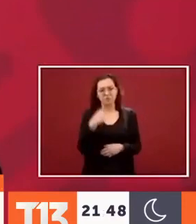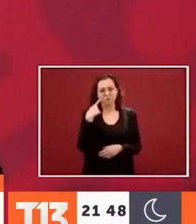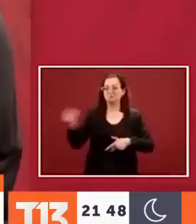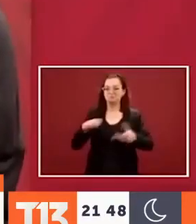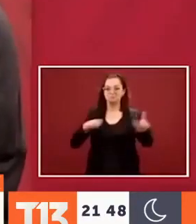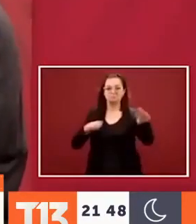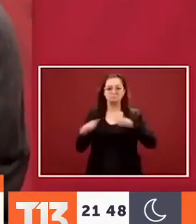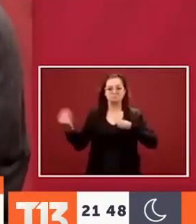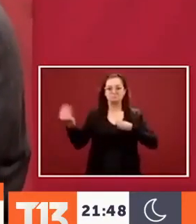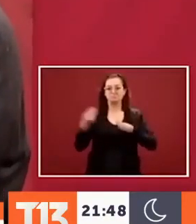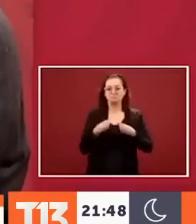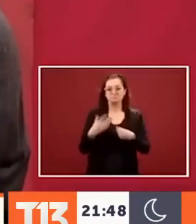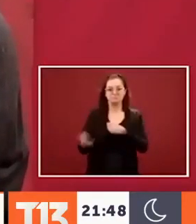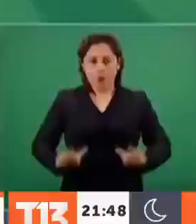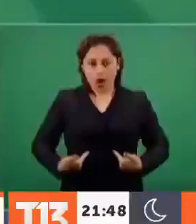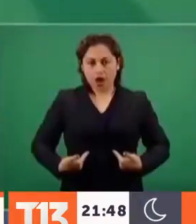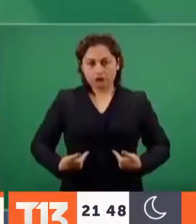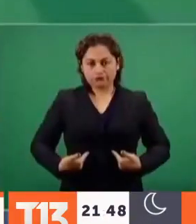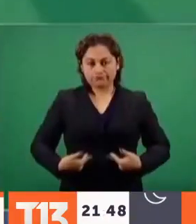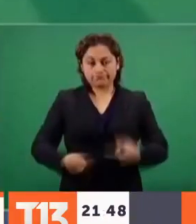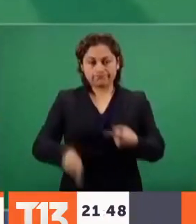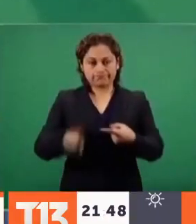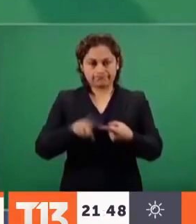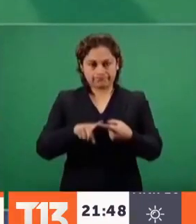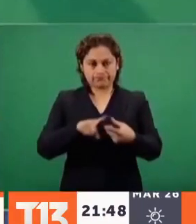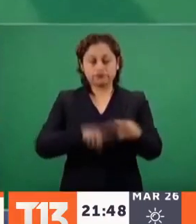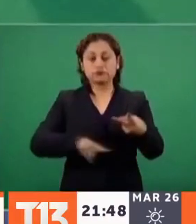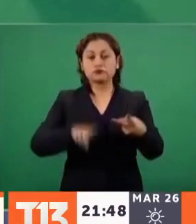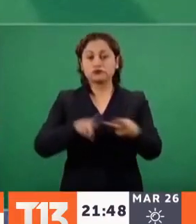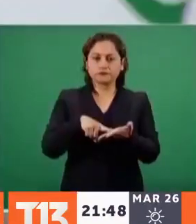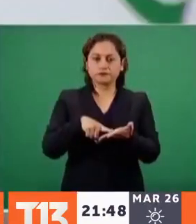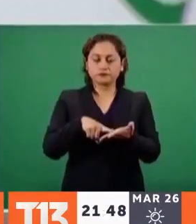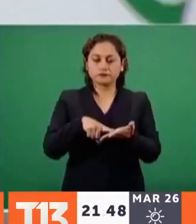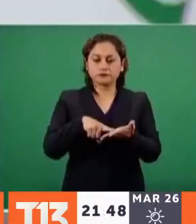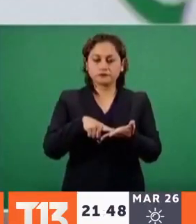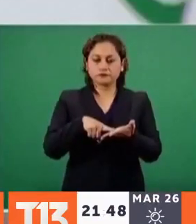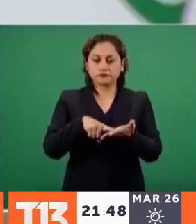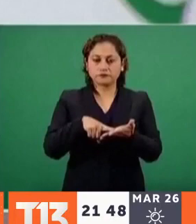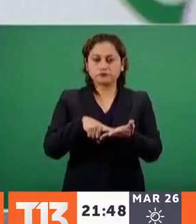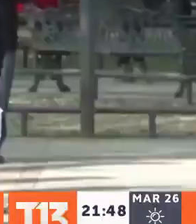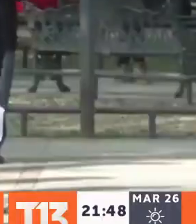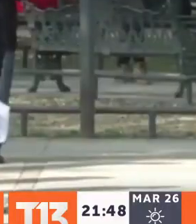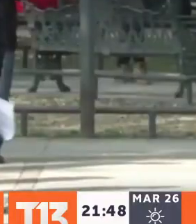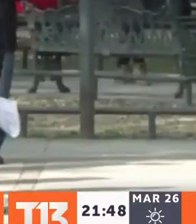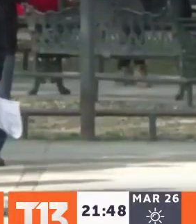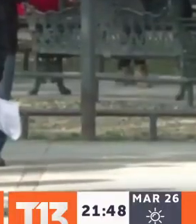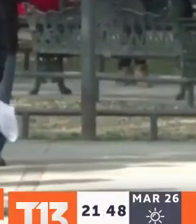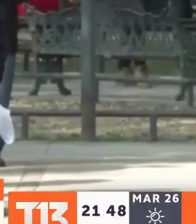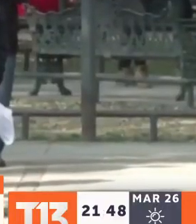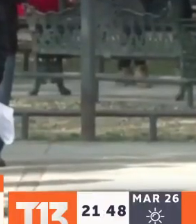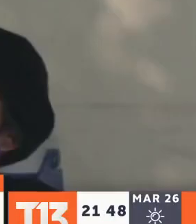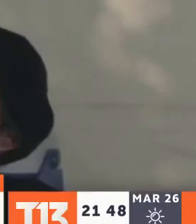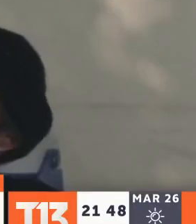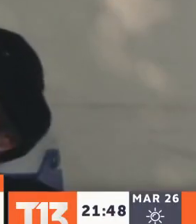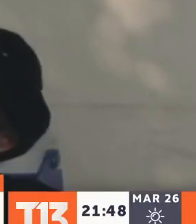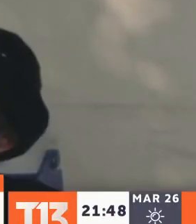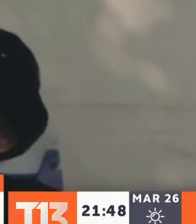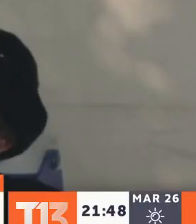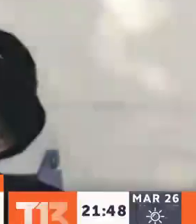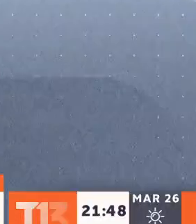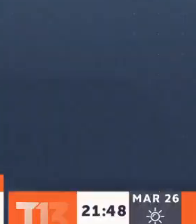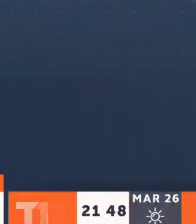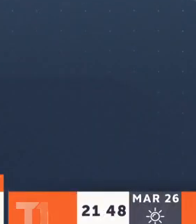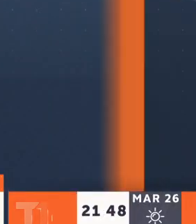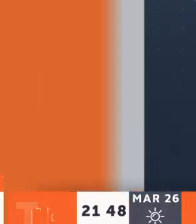detente, son mis guardaespaldas. Pero la estrategia del presidente mexicano Andrés López Obrador no logró ser efectiva contra la